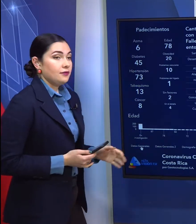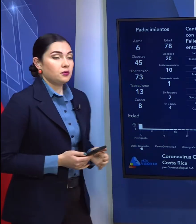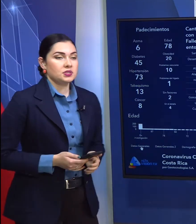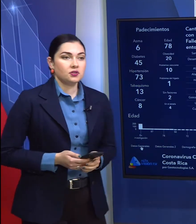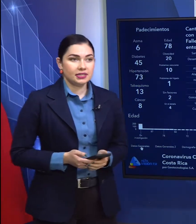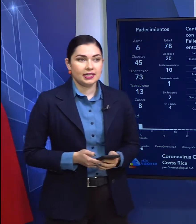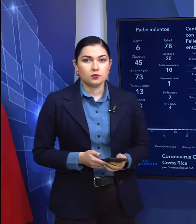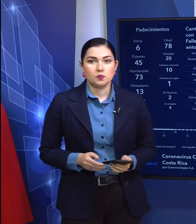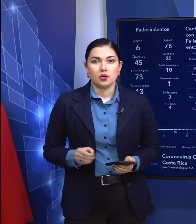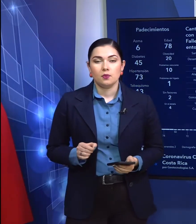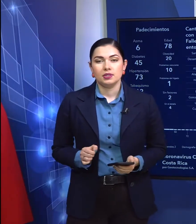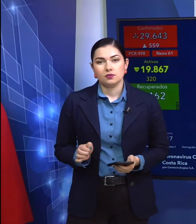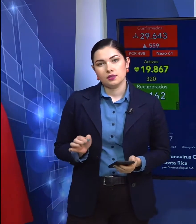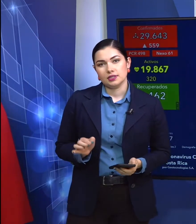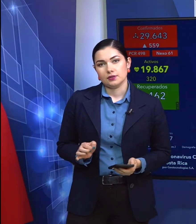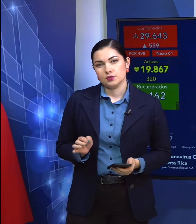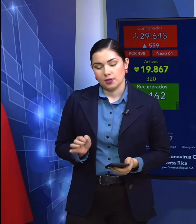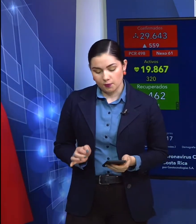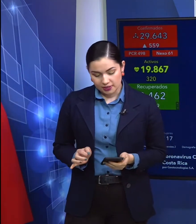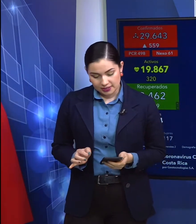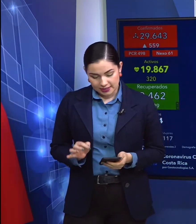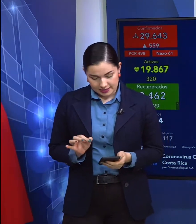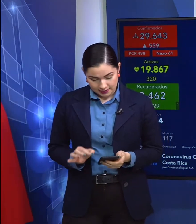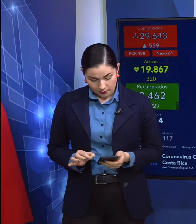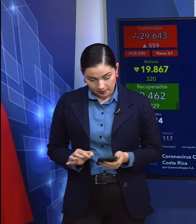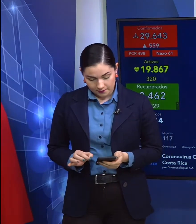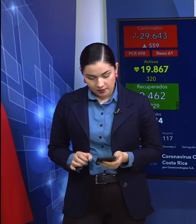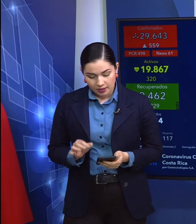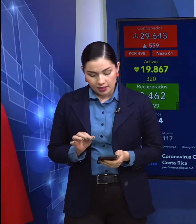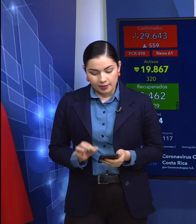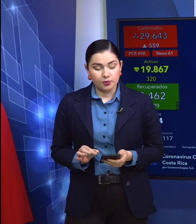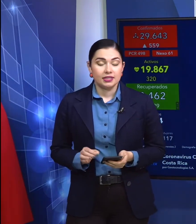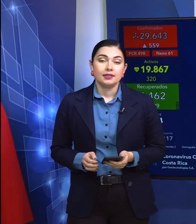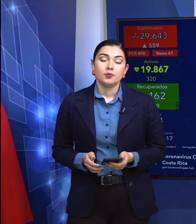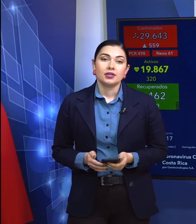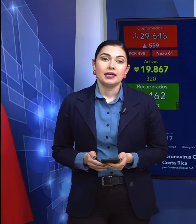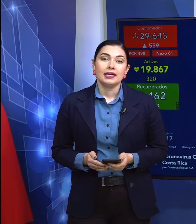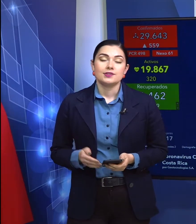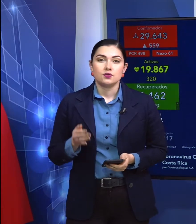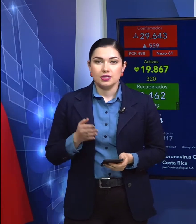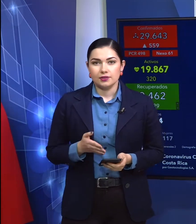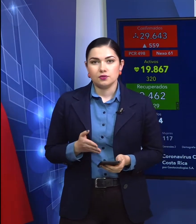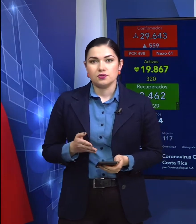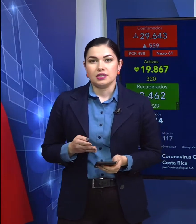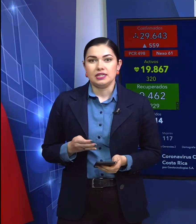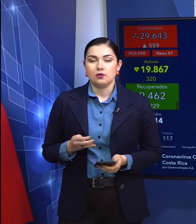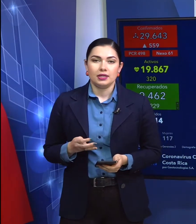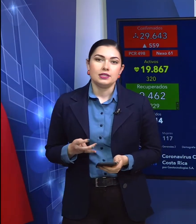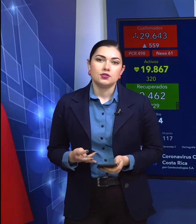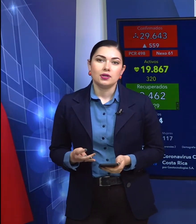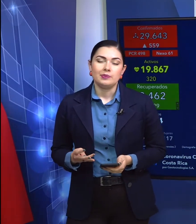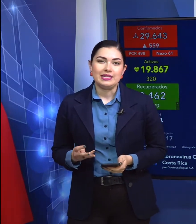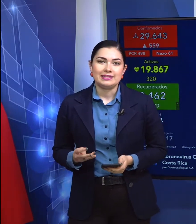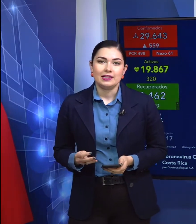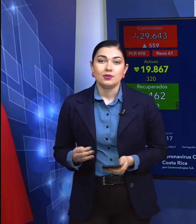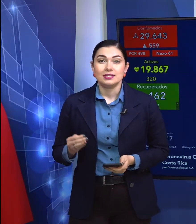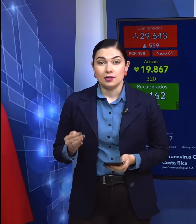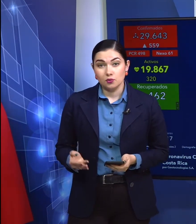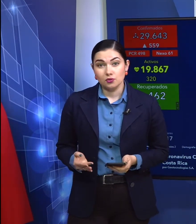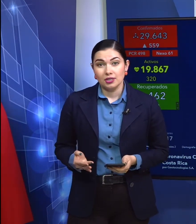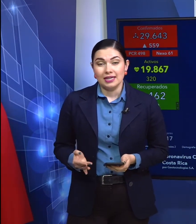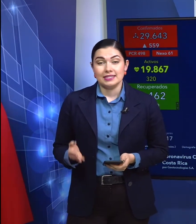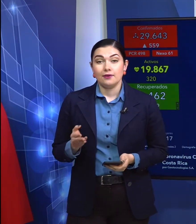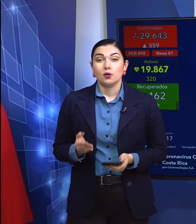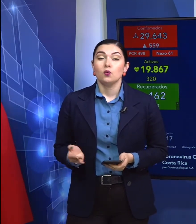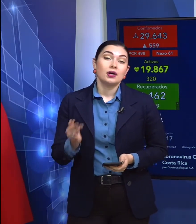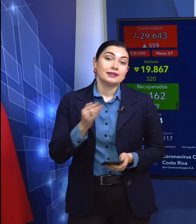Esta es la información que tenemos por el momento de los datos de COVID-19. Importante porque estos datos, y lo ha dicho el Ministerio de